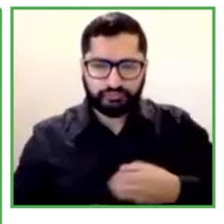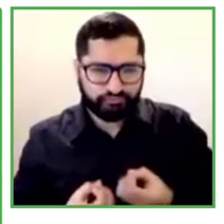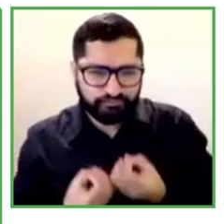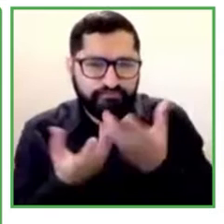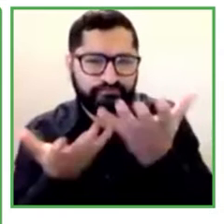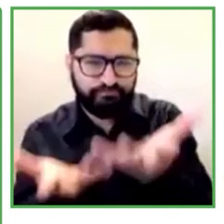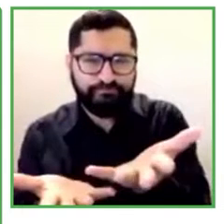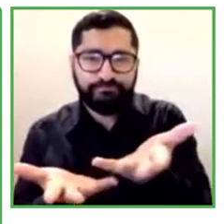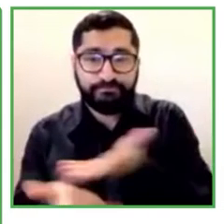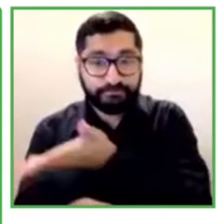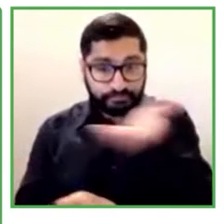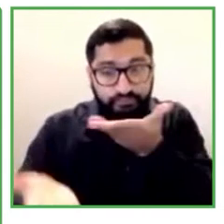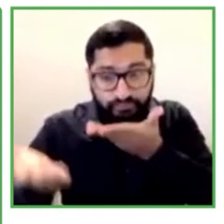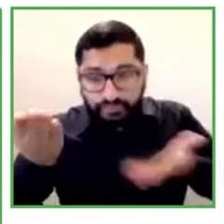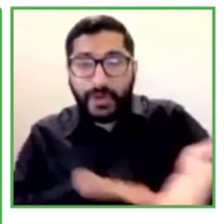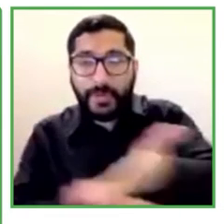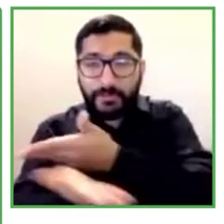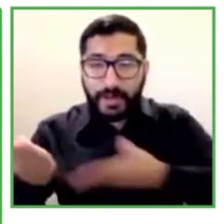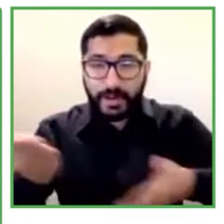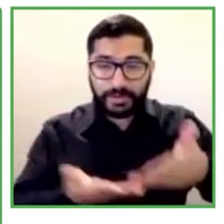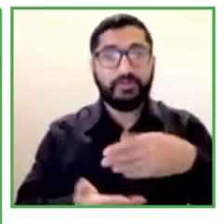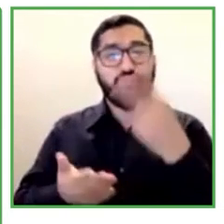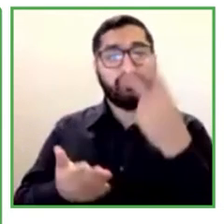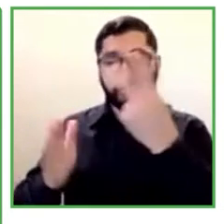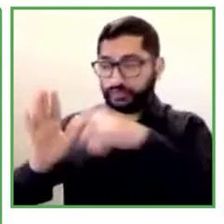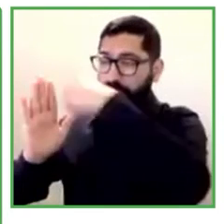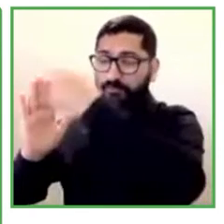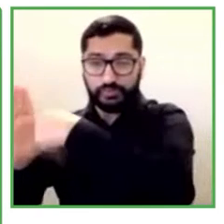un proyecto que fue apoyado por nuestra beca